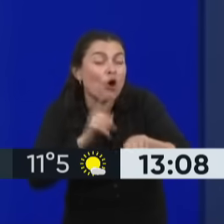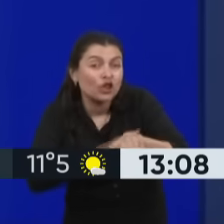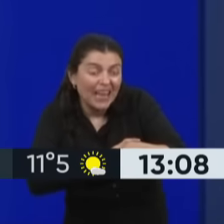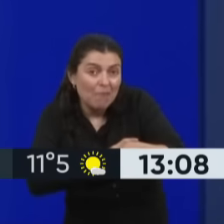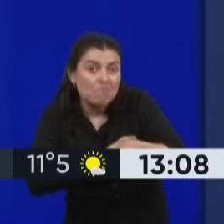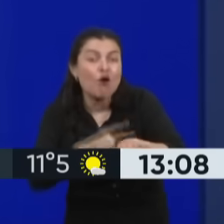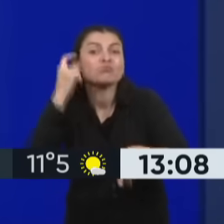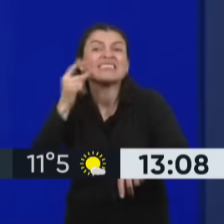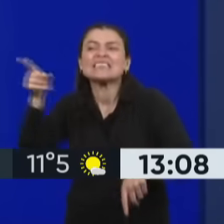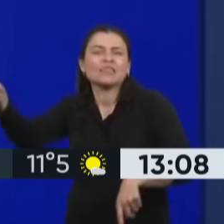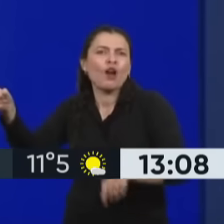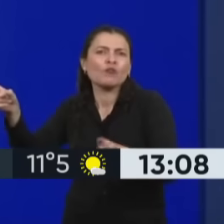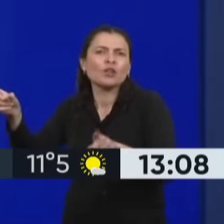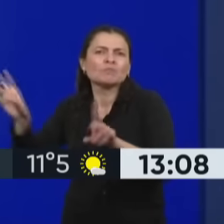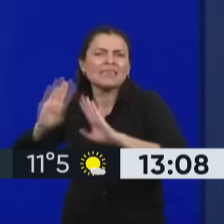en la provincia de Buenos Aires.